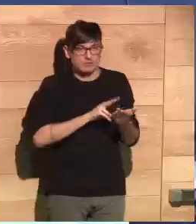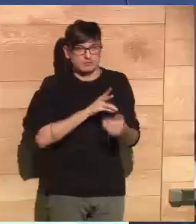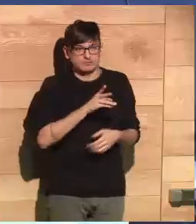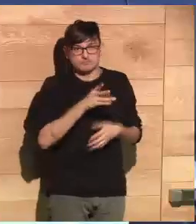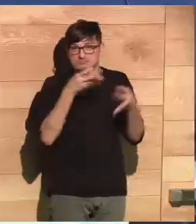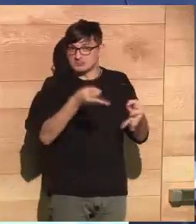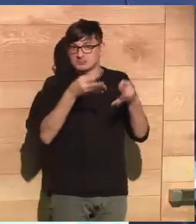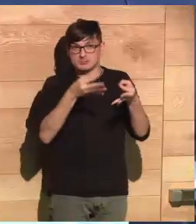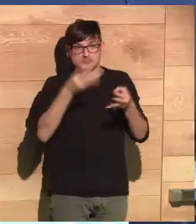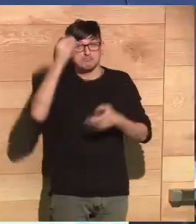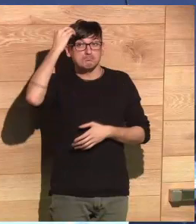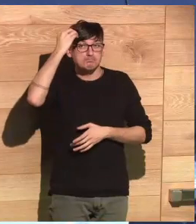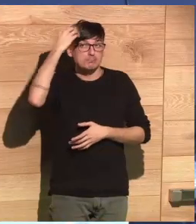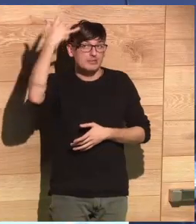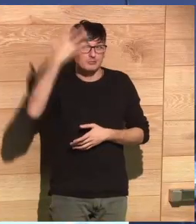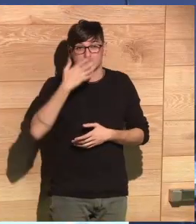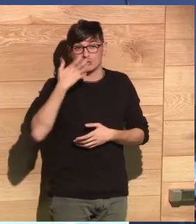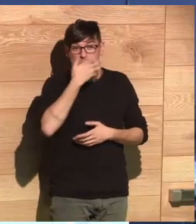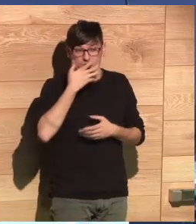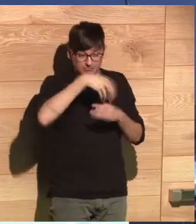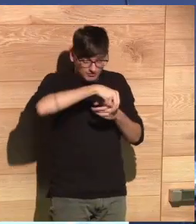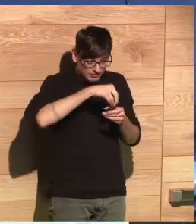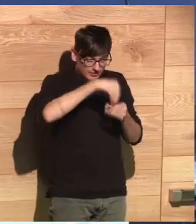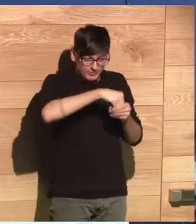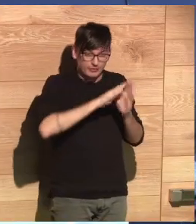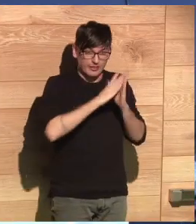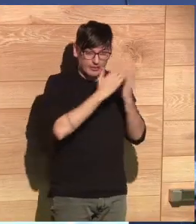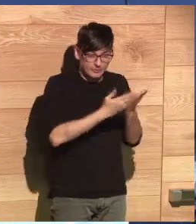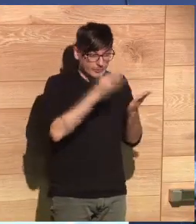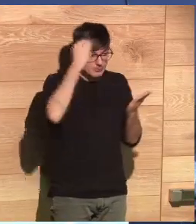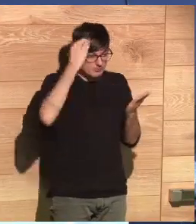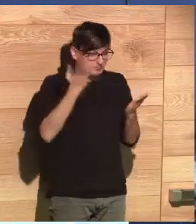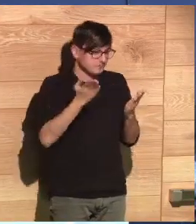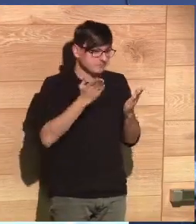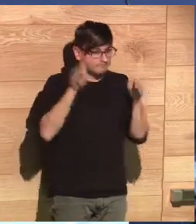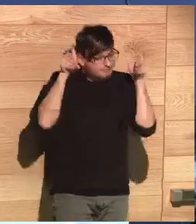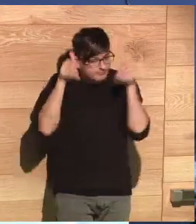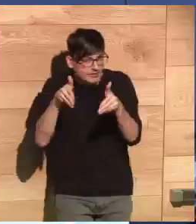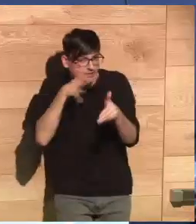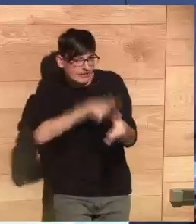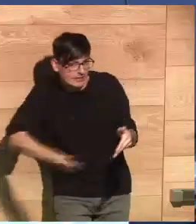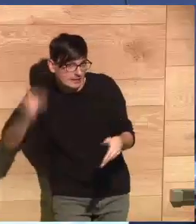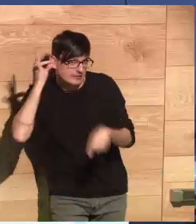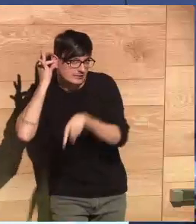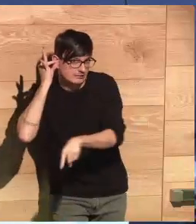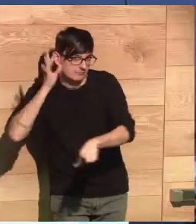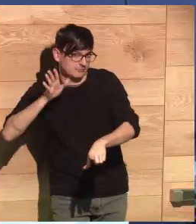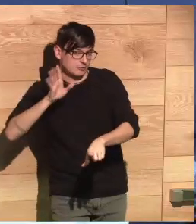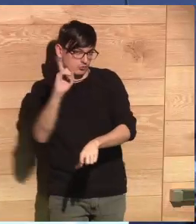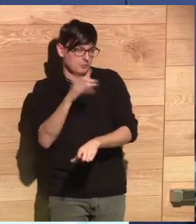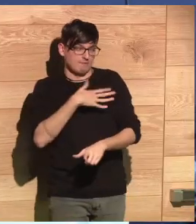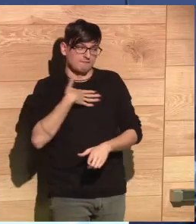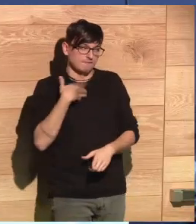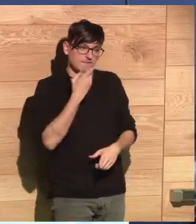que pensamos en los relatos de este libro, pensamos que están dirigidos a las niñas. A mí me gustaría que a mis hijos y a